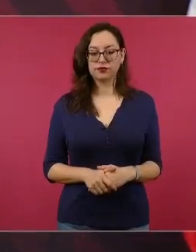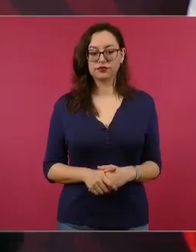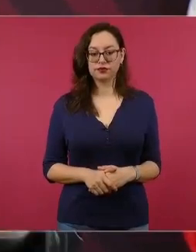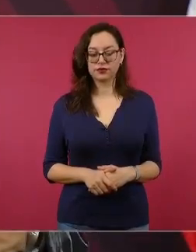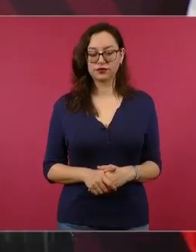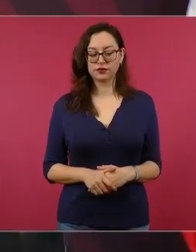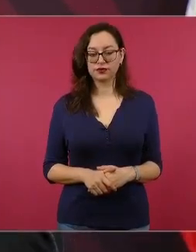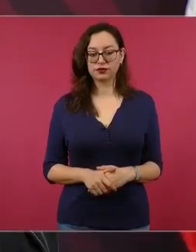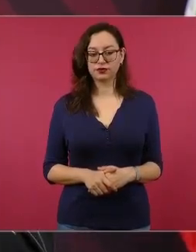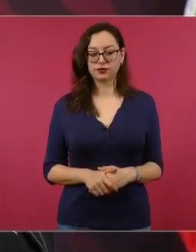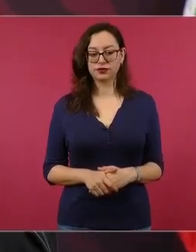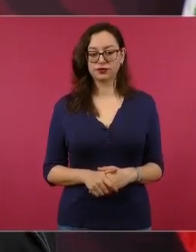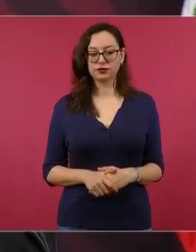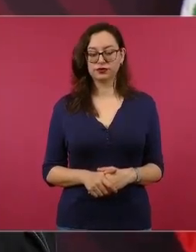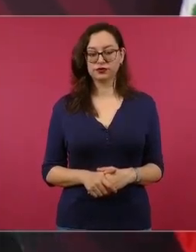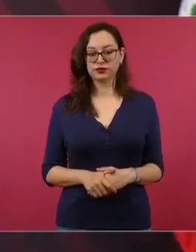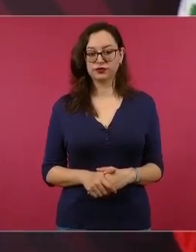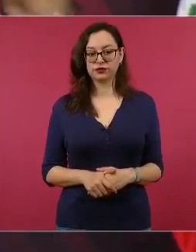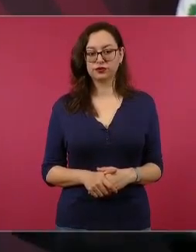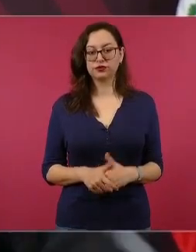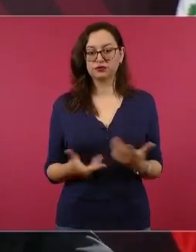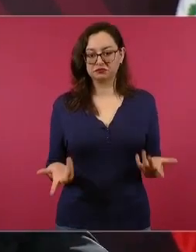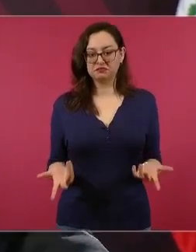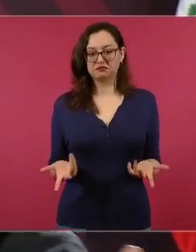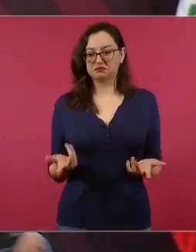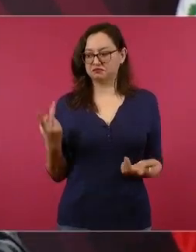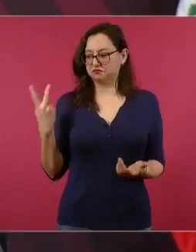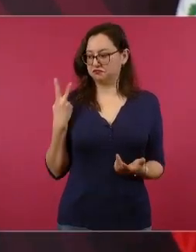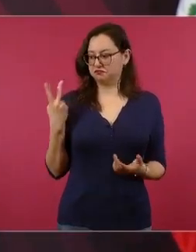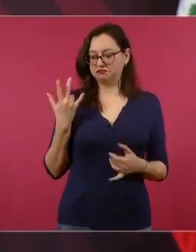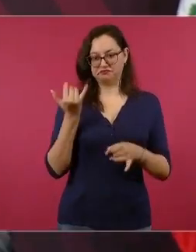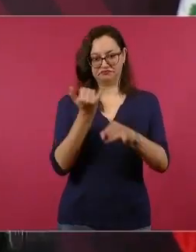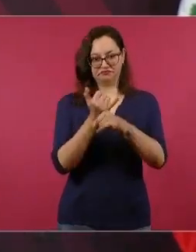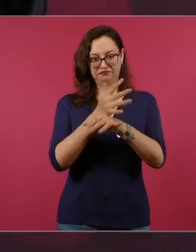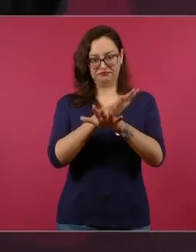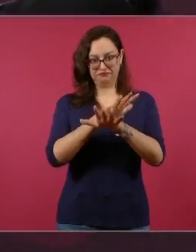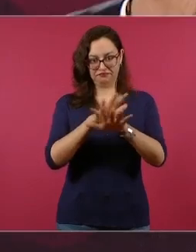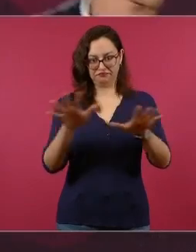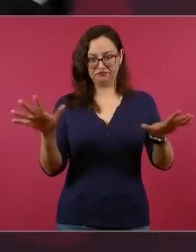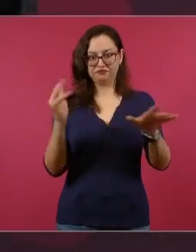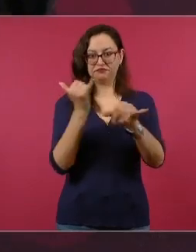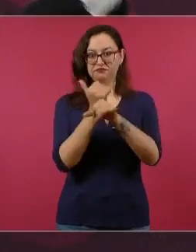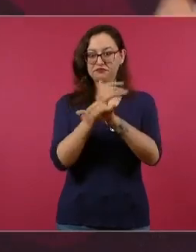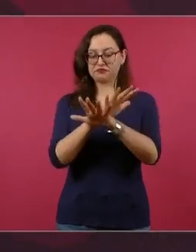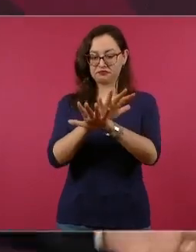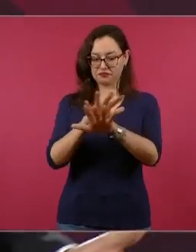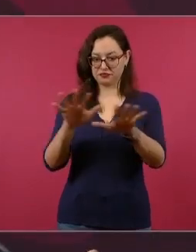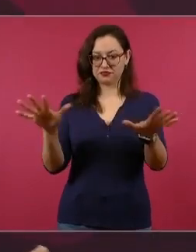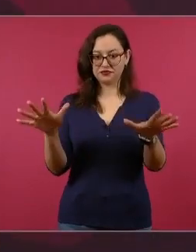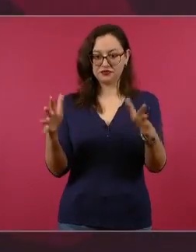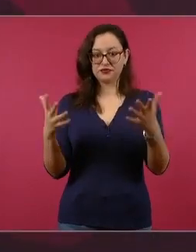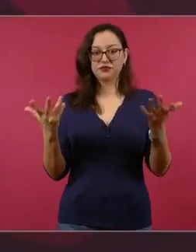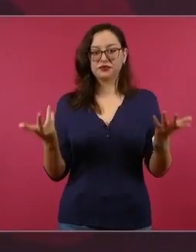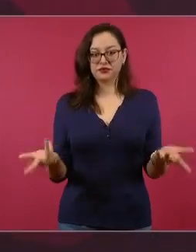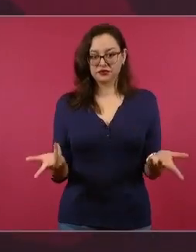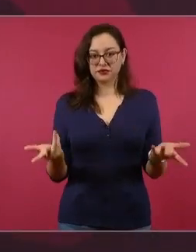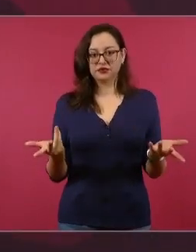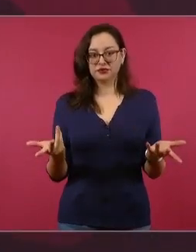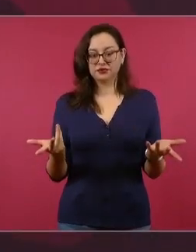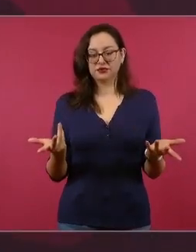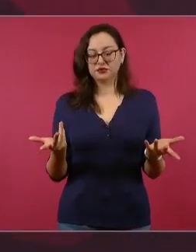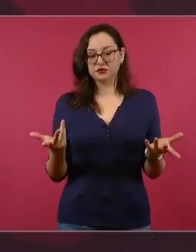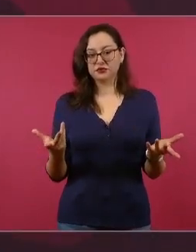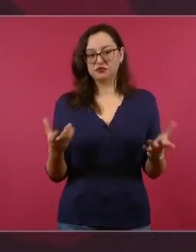De manera organizada, que podamos informarles. Vamos a hablar de reuniones informativas